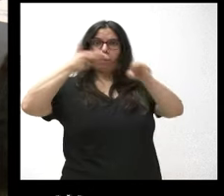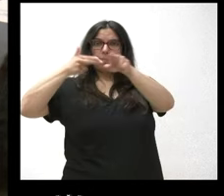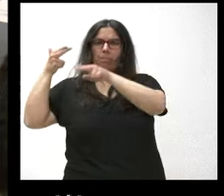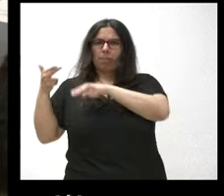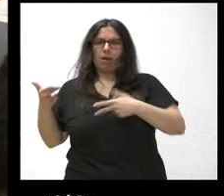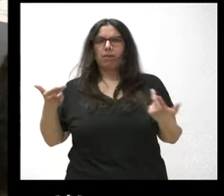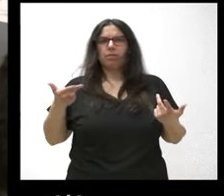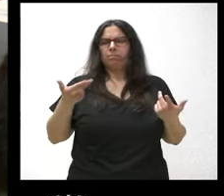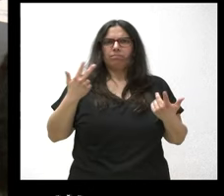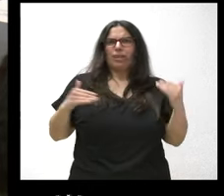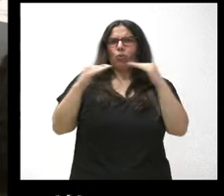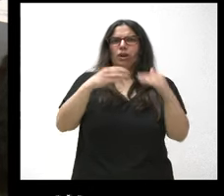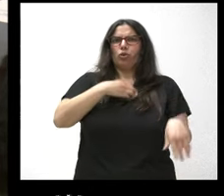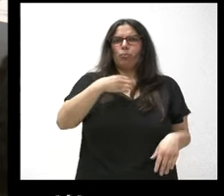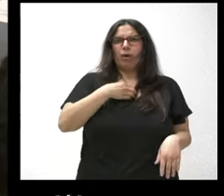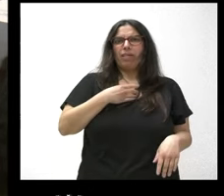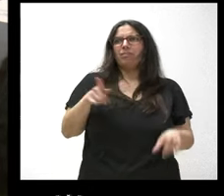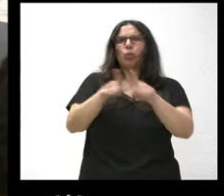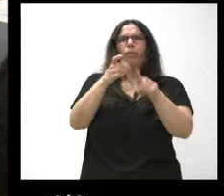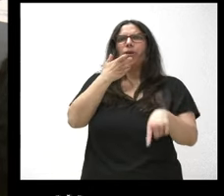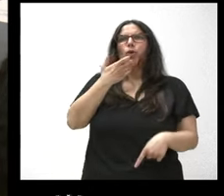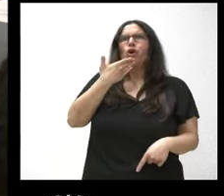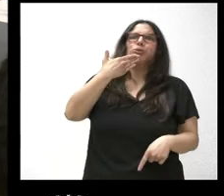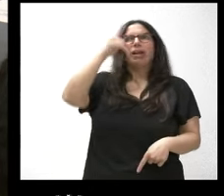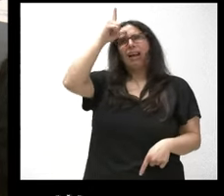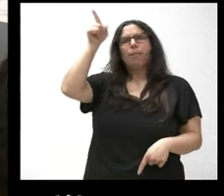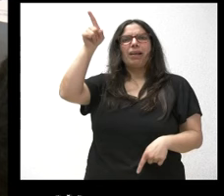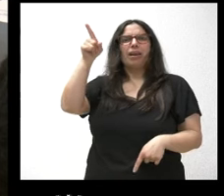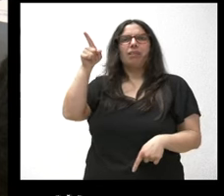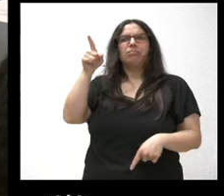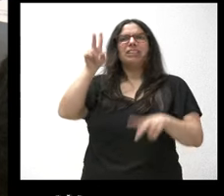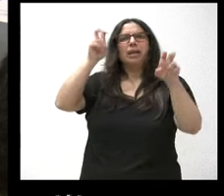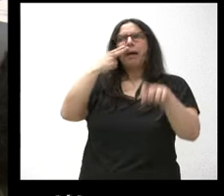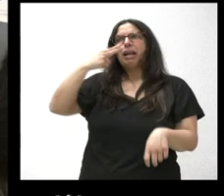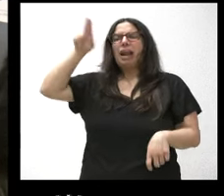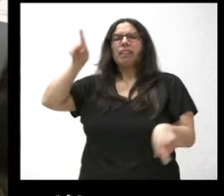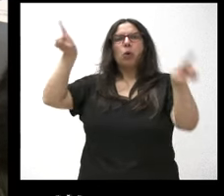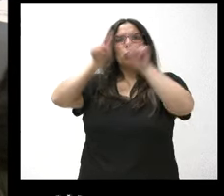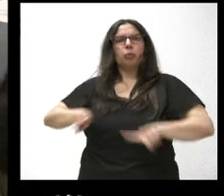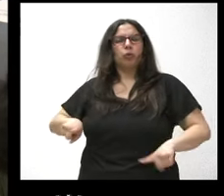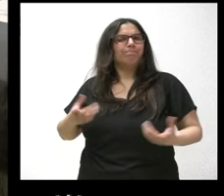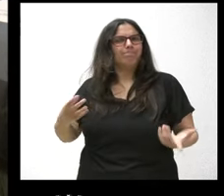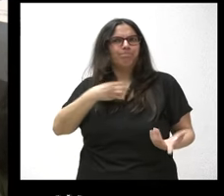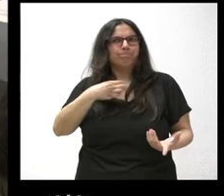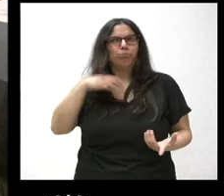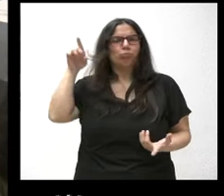gobierno omitiese los crímenes del nazismo. ¿Cuál es su opinión sobre estas afirmaciones? Y